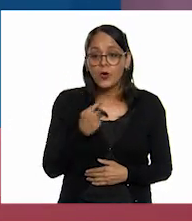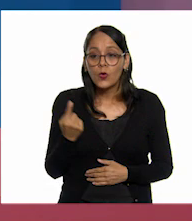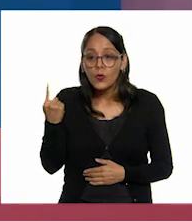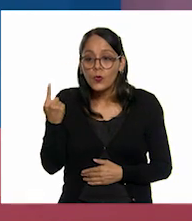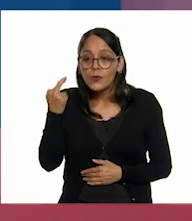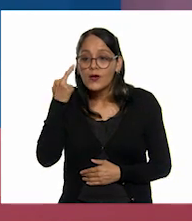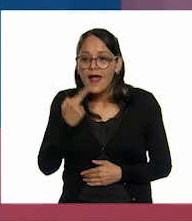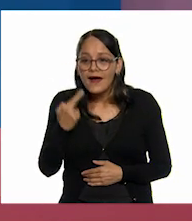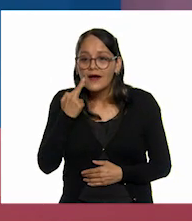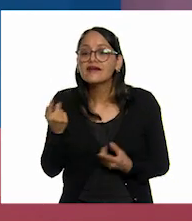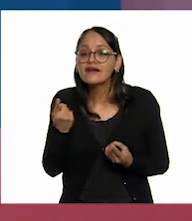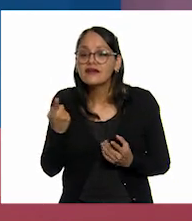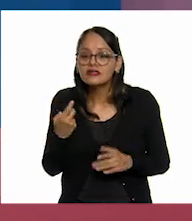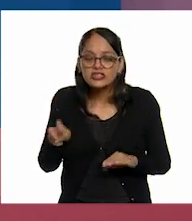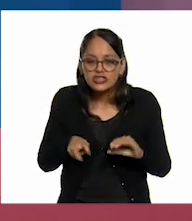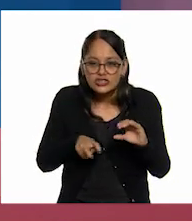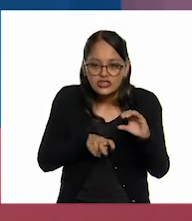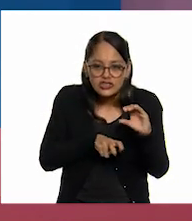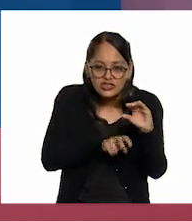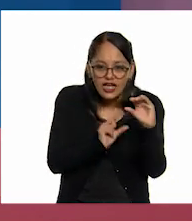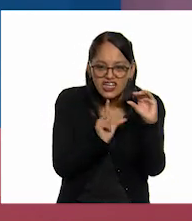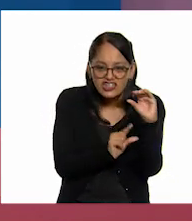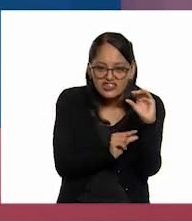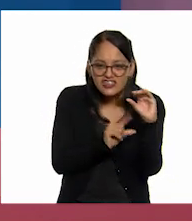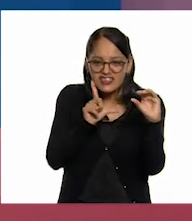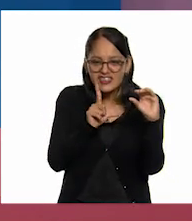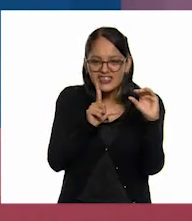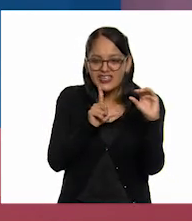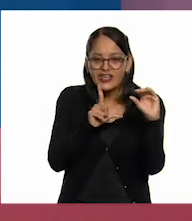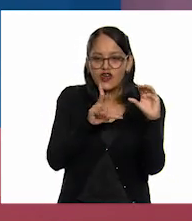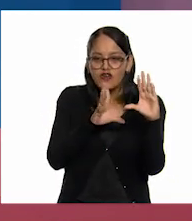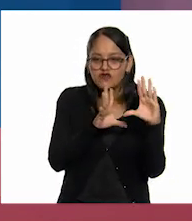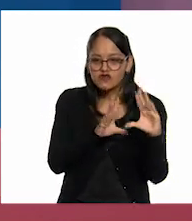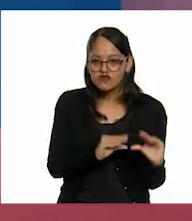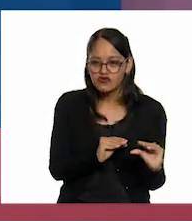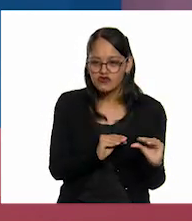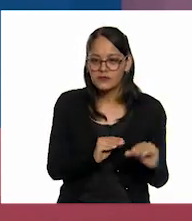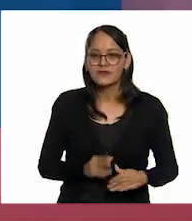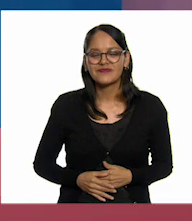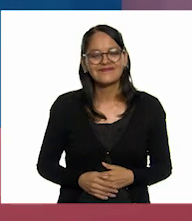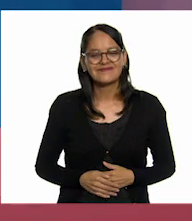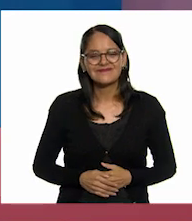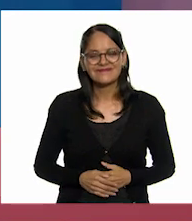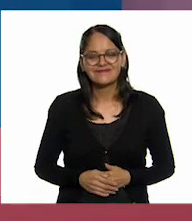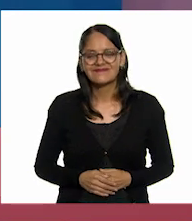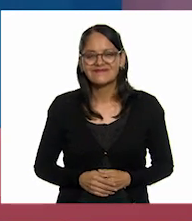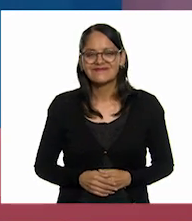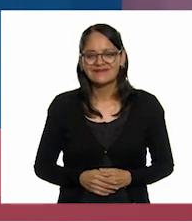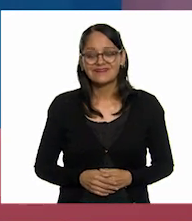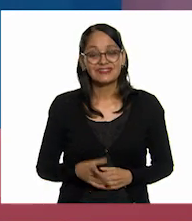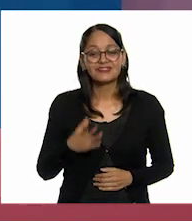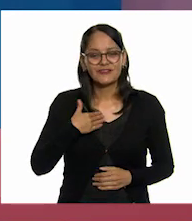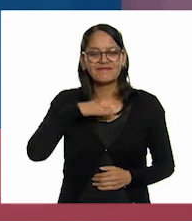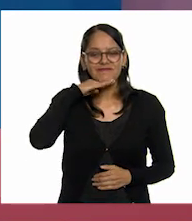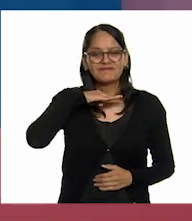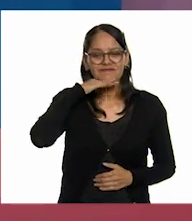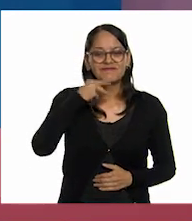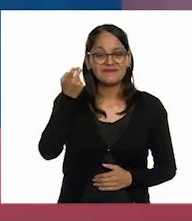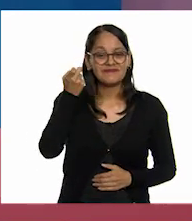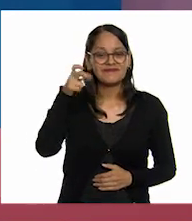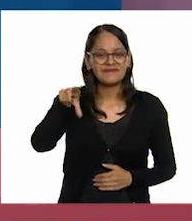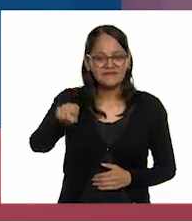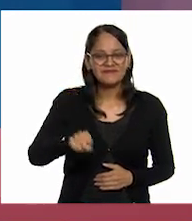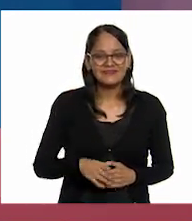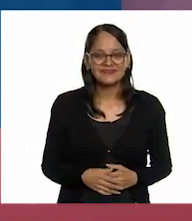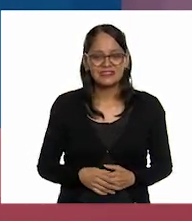se acercó y ¡fiu! ¡Fiu, fiu, fiu! ¡Los desinfló! Sí. No me había dado cuenta de eso.